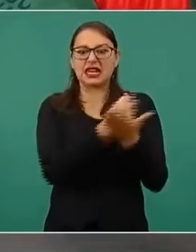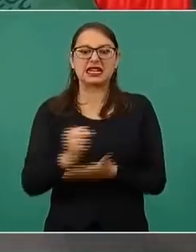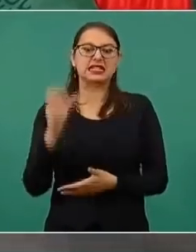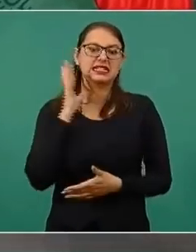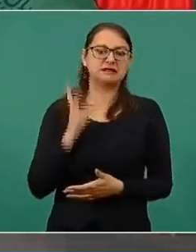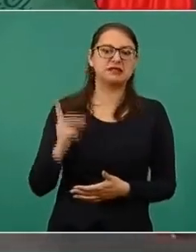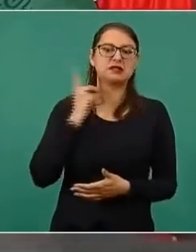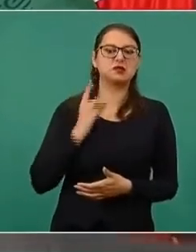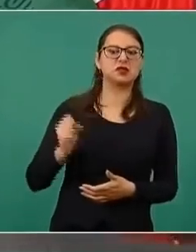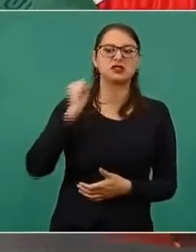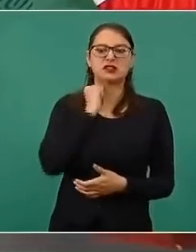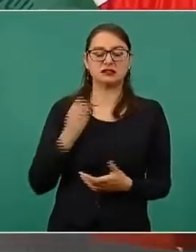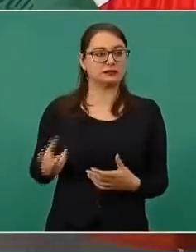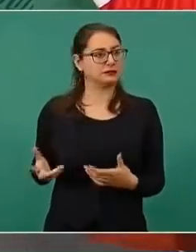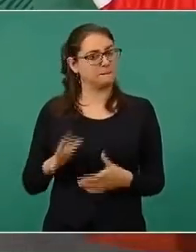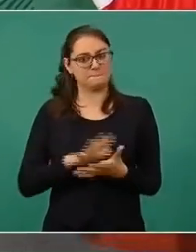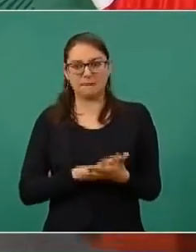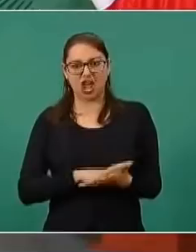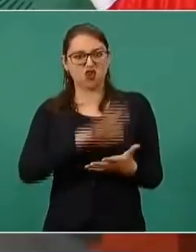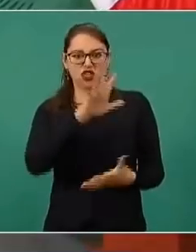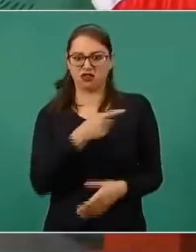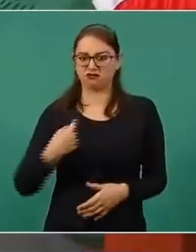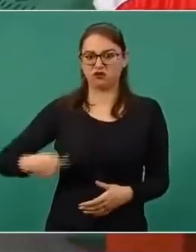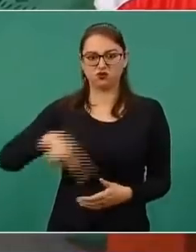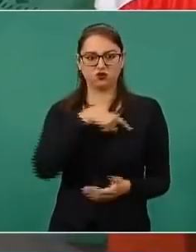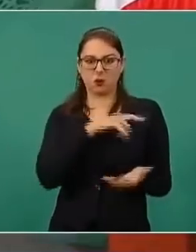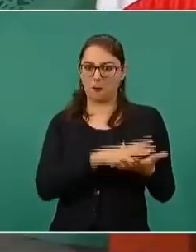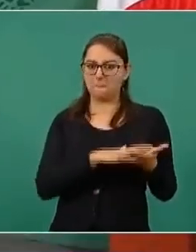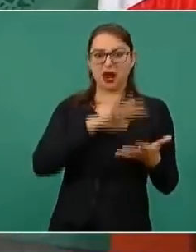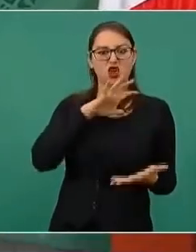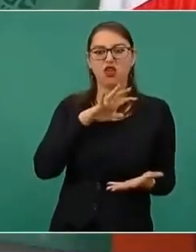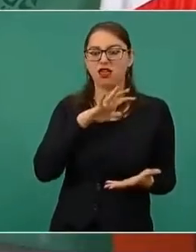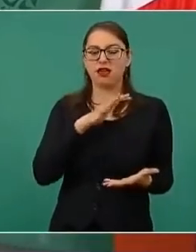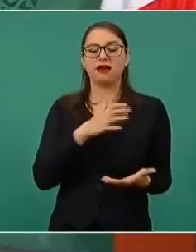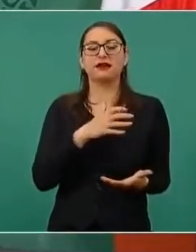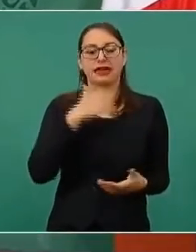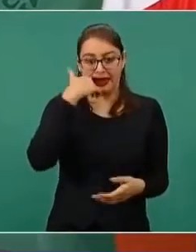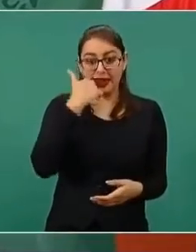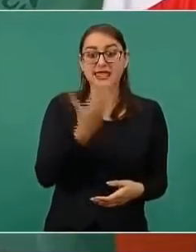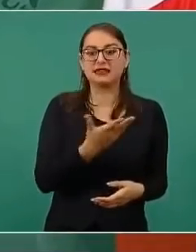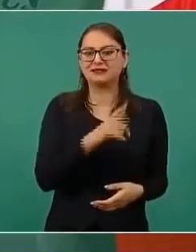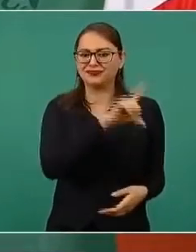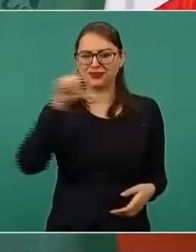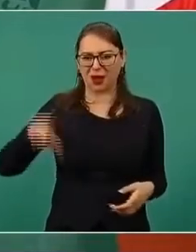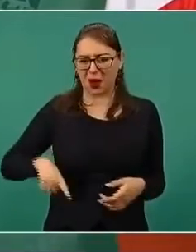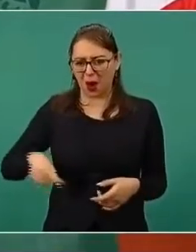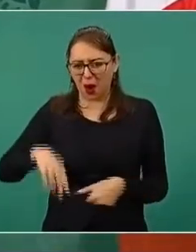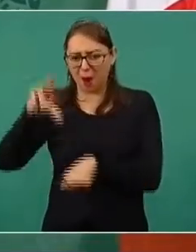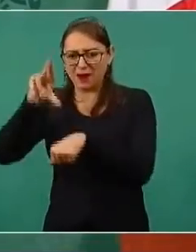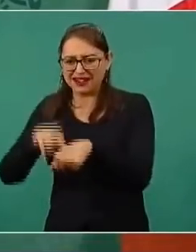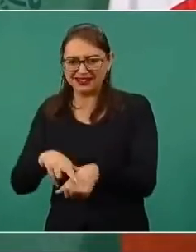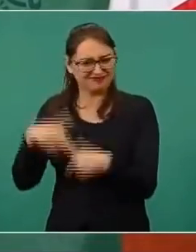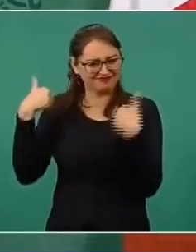No apostaron todo a ganar gobernaturas, no.